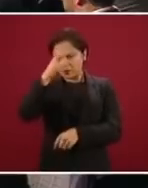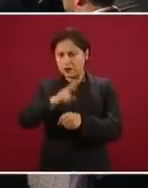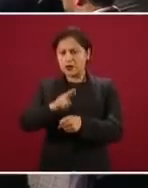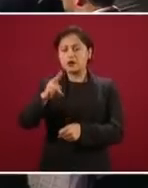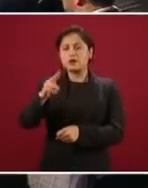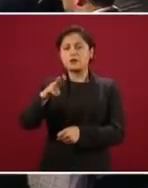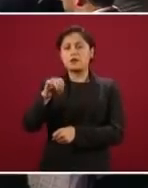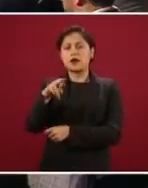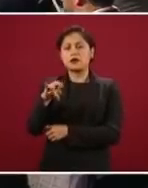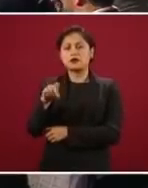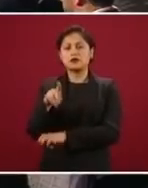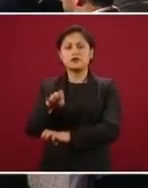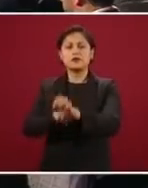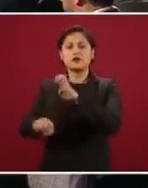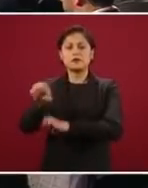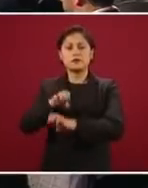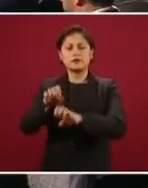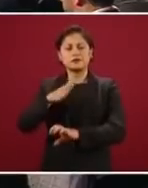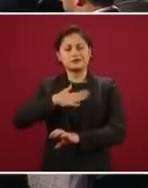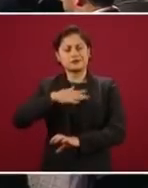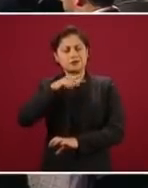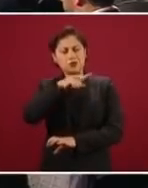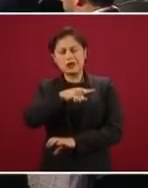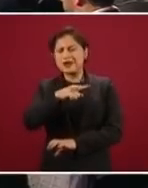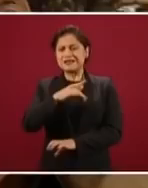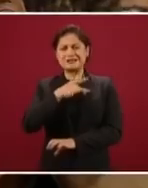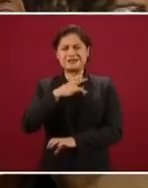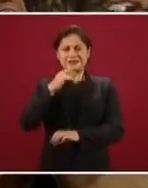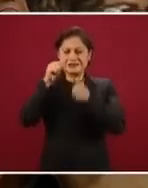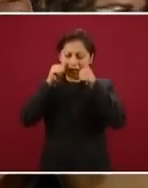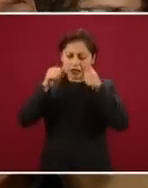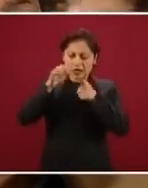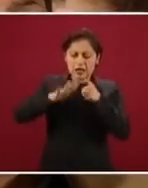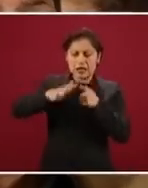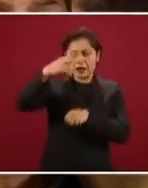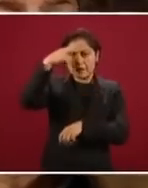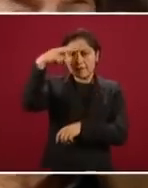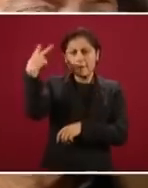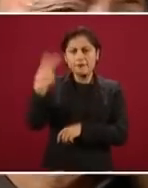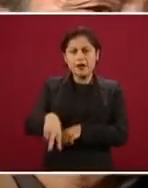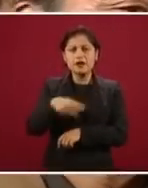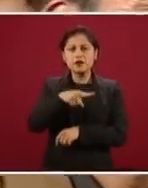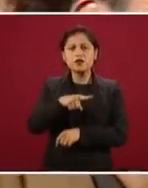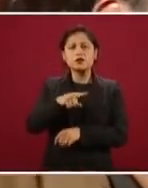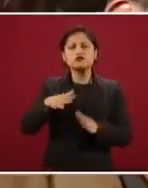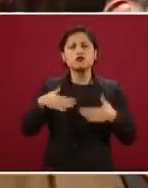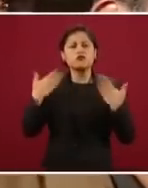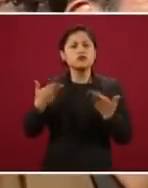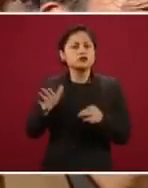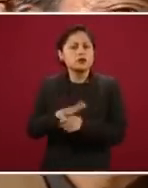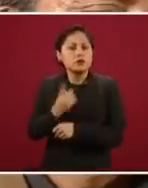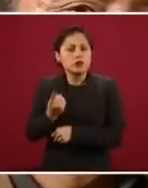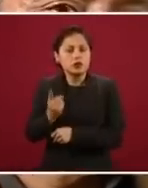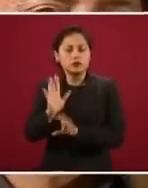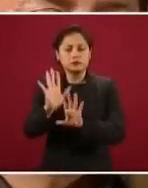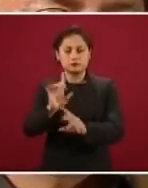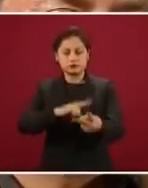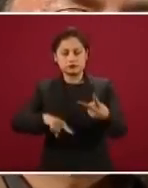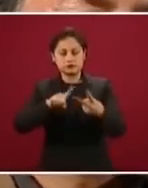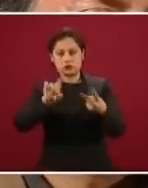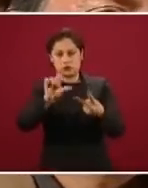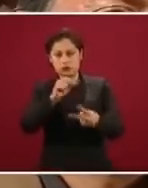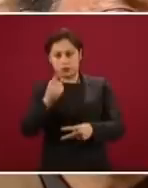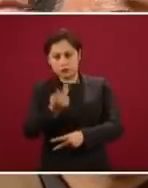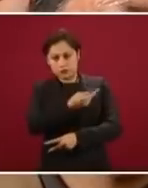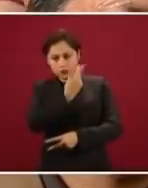ustedes vieron en méxico precisamente para invertir y sobre todo para brindar la confianza y para el presidente de ander valdés obrador este tipo de